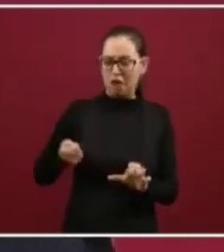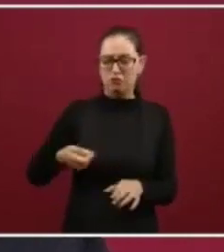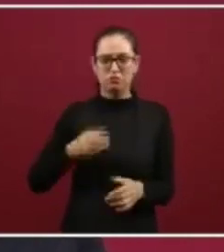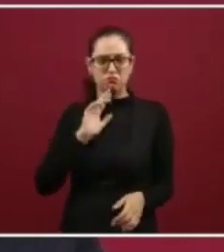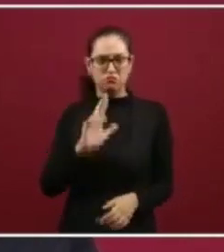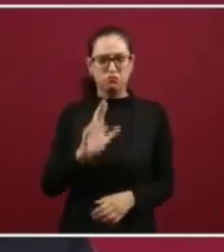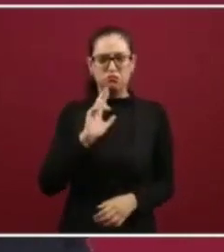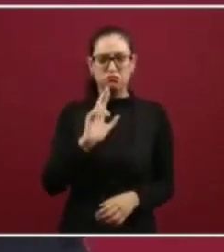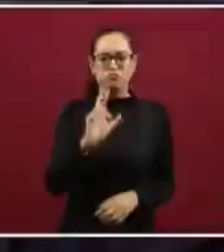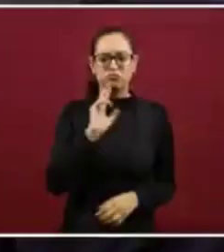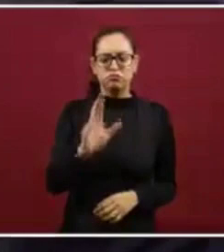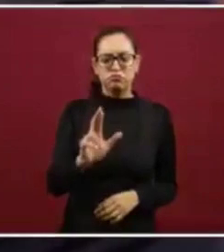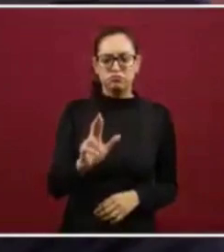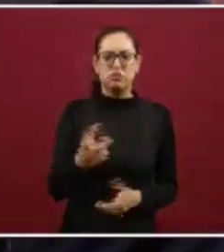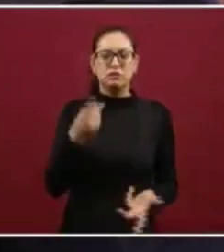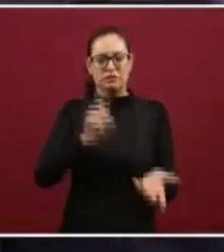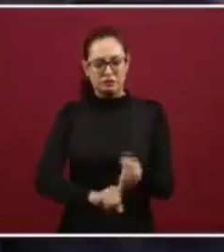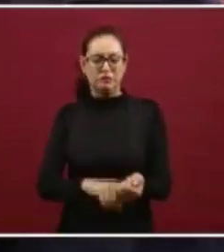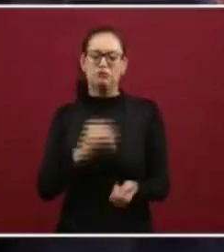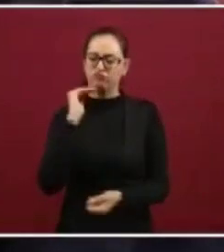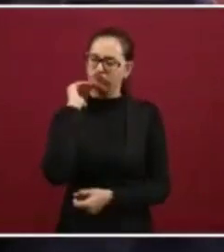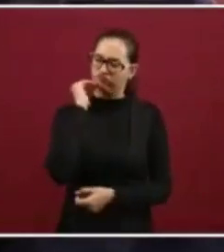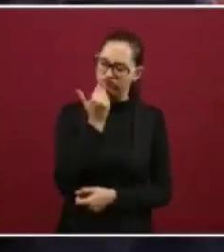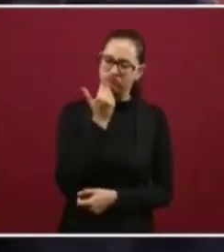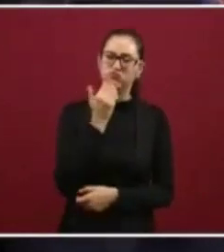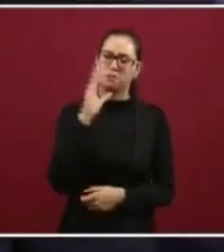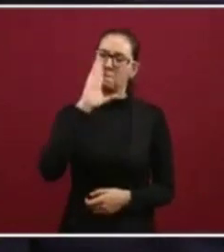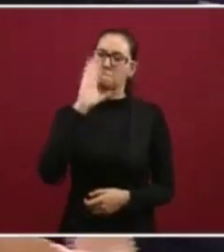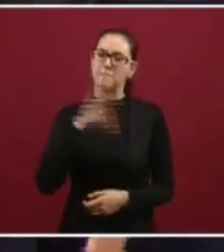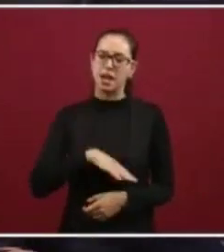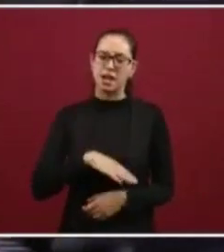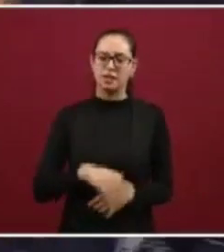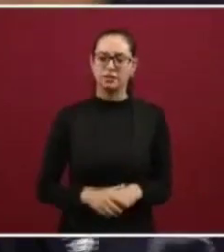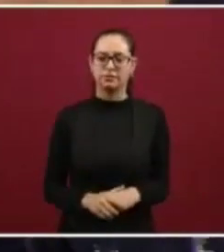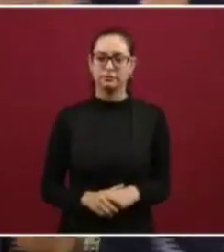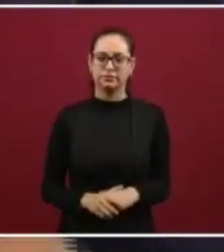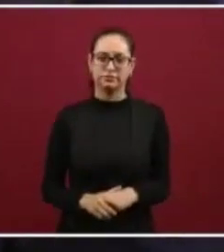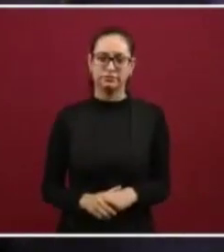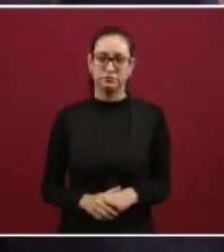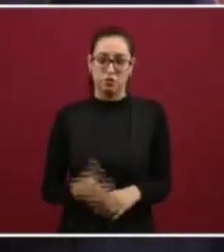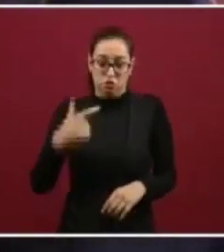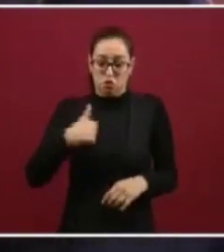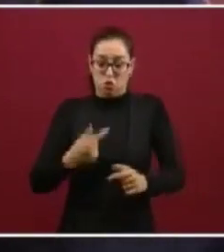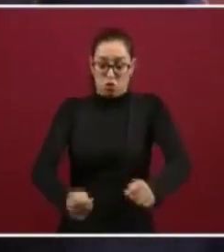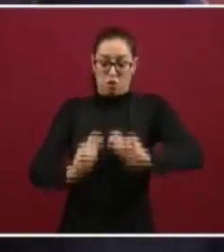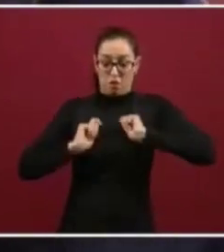de que hubieron irregularidades. Ya estaba la investigación.